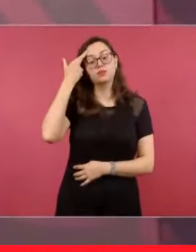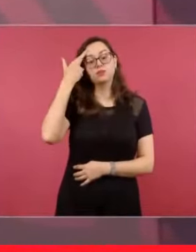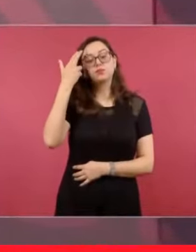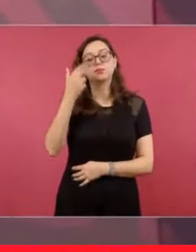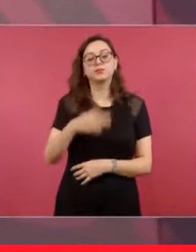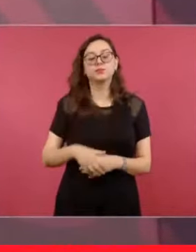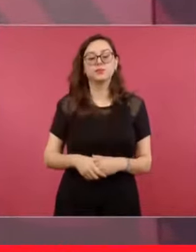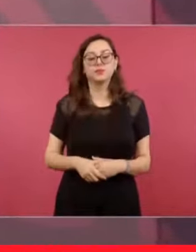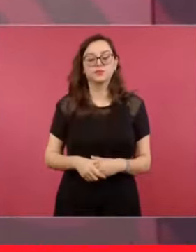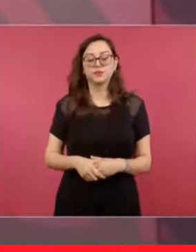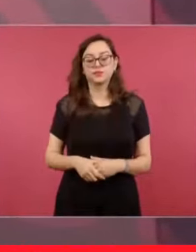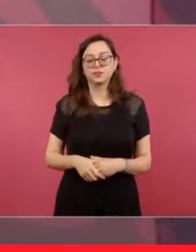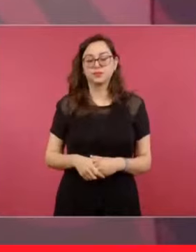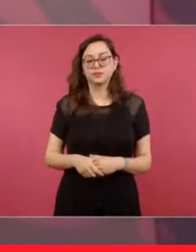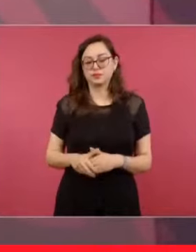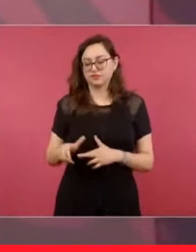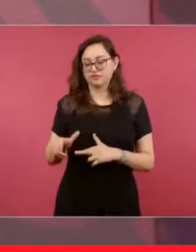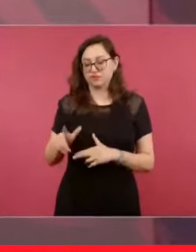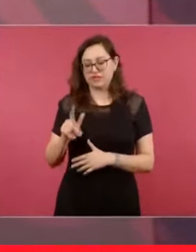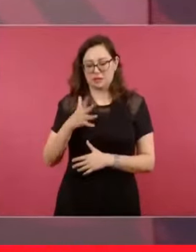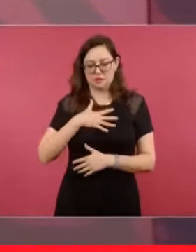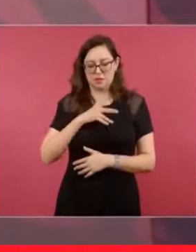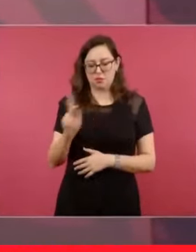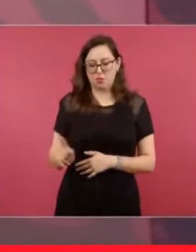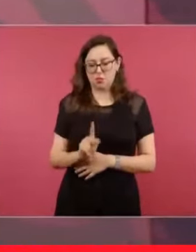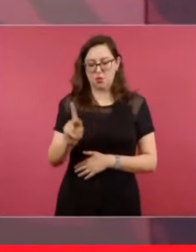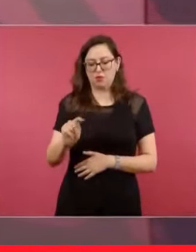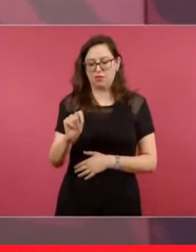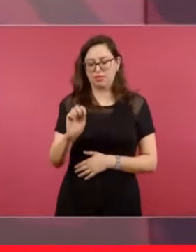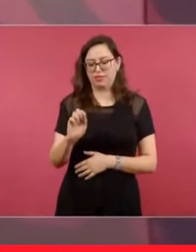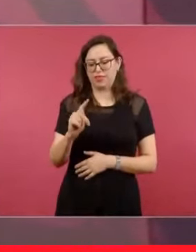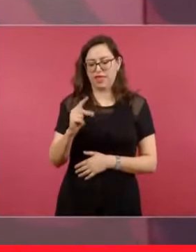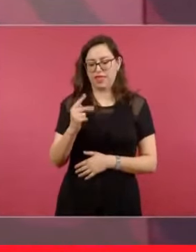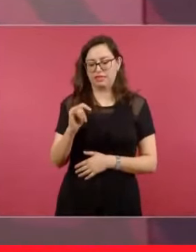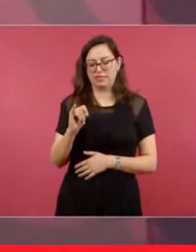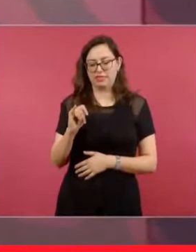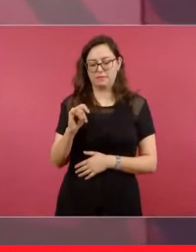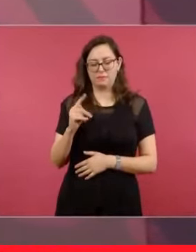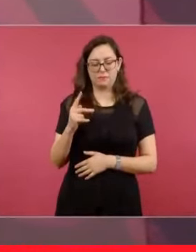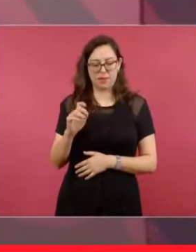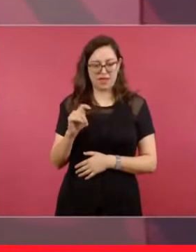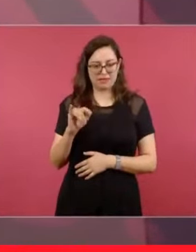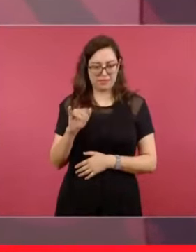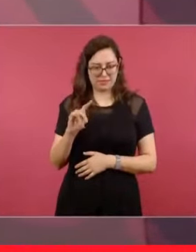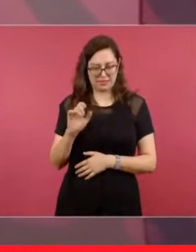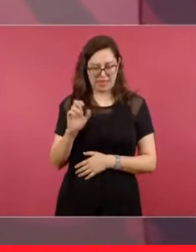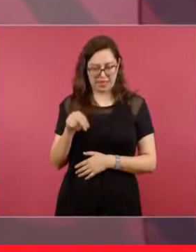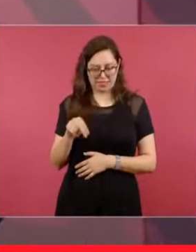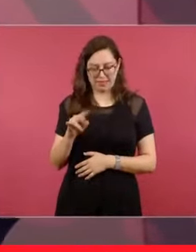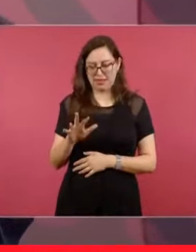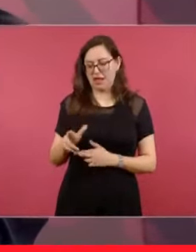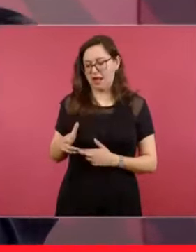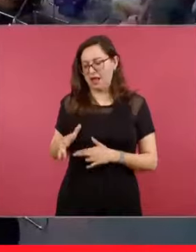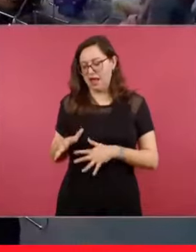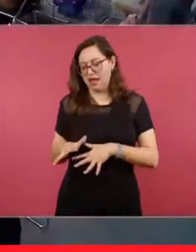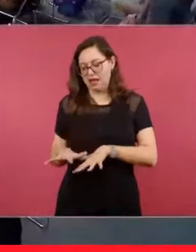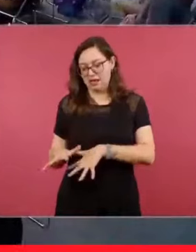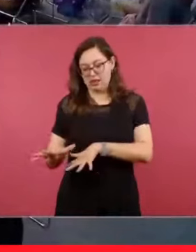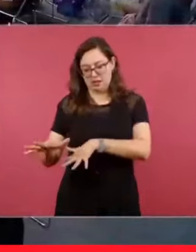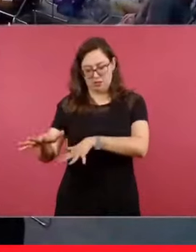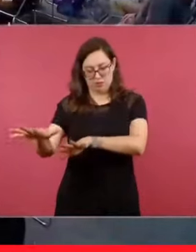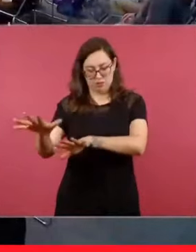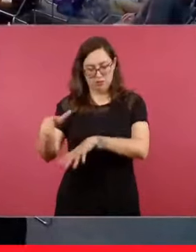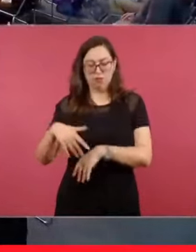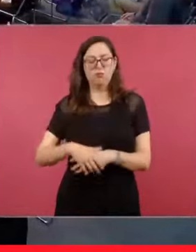niño está la orilla del río la casa de nosotros a la orilla del río en la